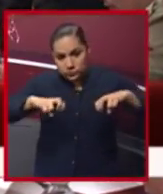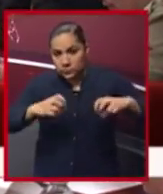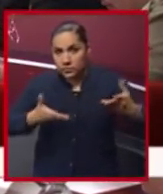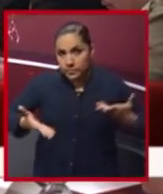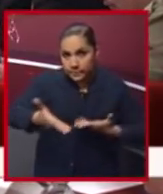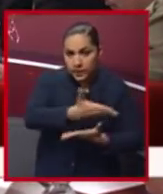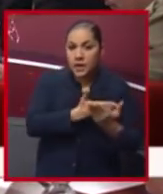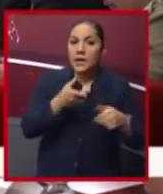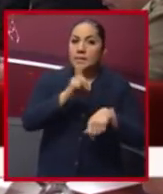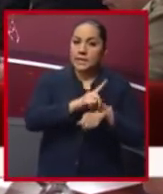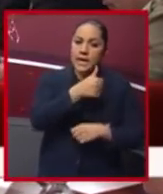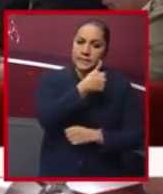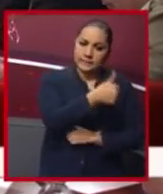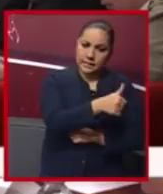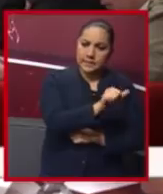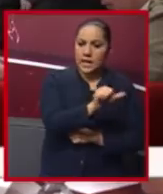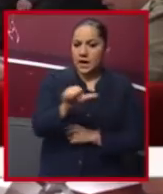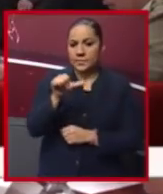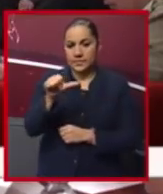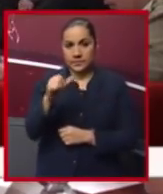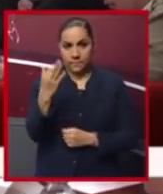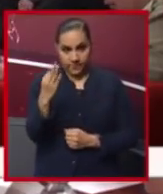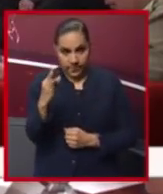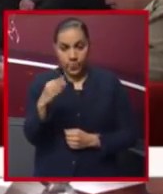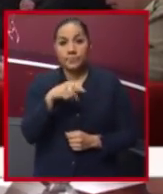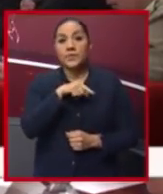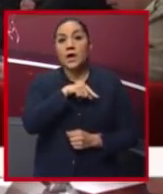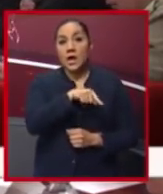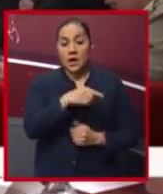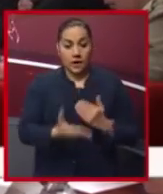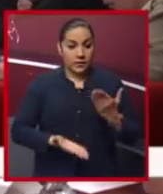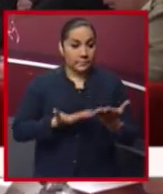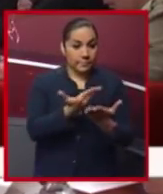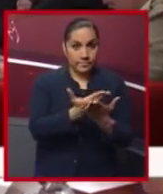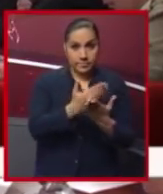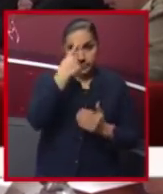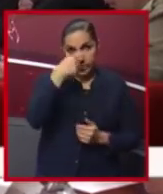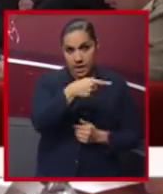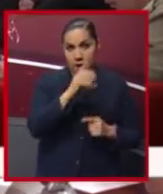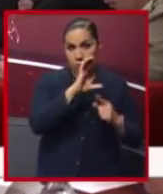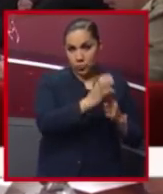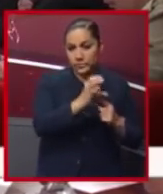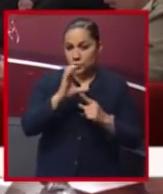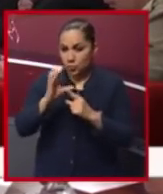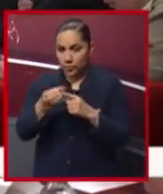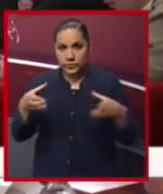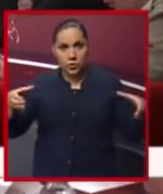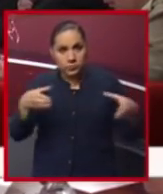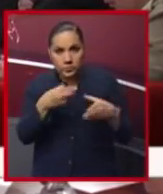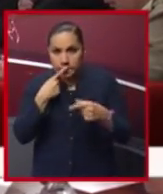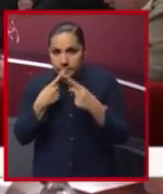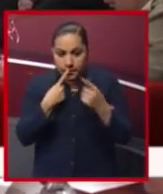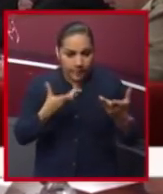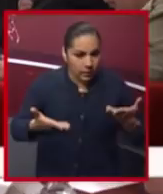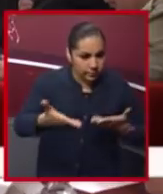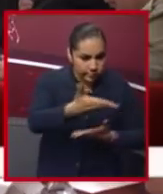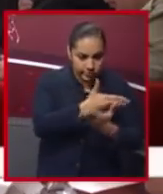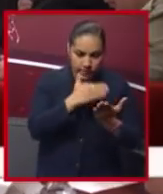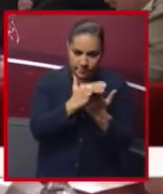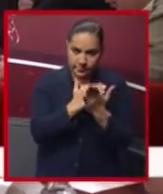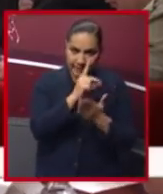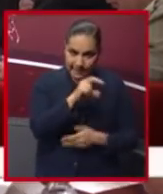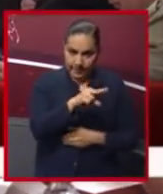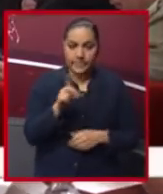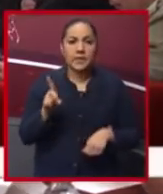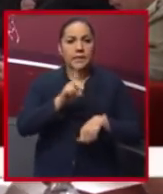y el 16 de febrero y un debate de aprobación del dictamen en Comisiones Unidas el 27 de febrero. Ya hay fecha para